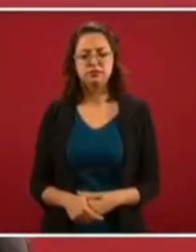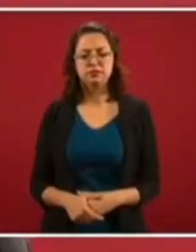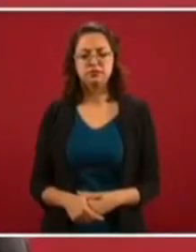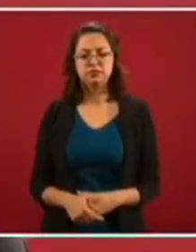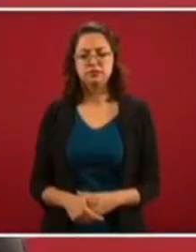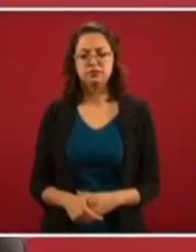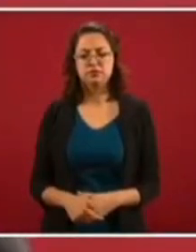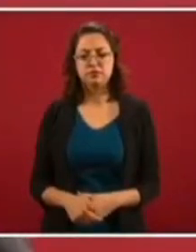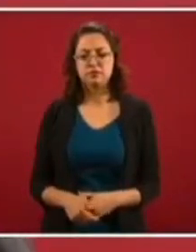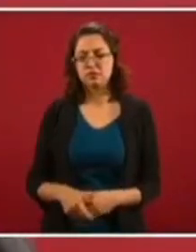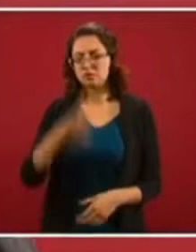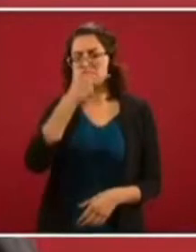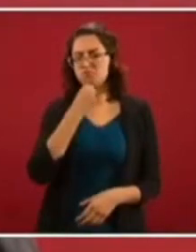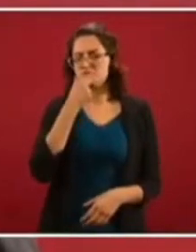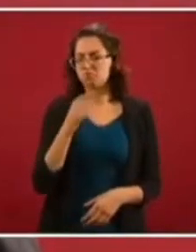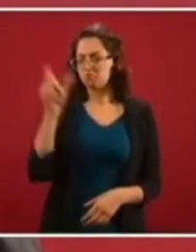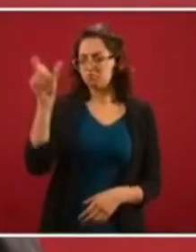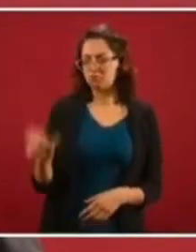cultura,